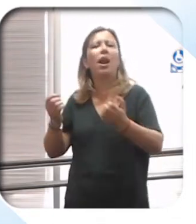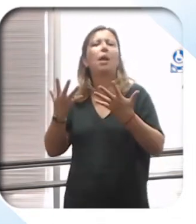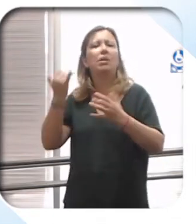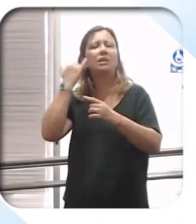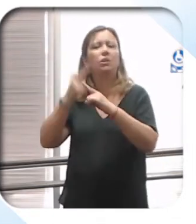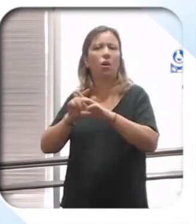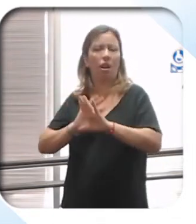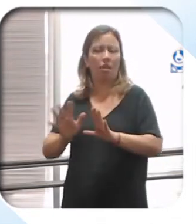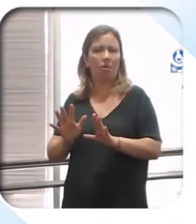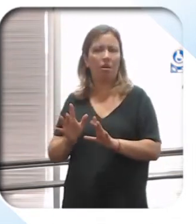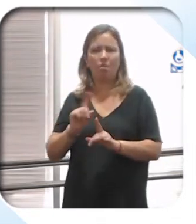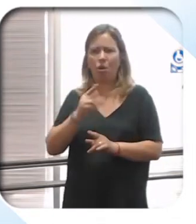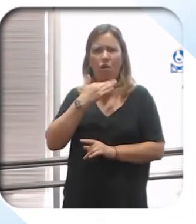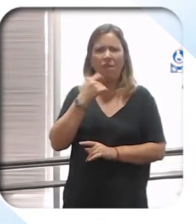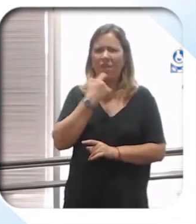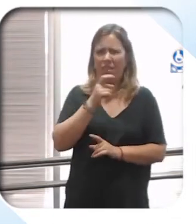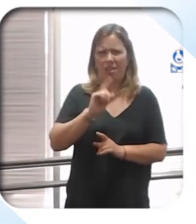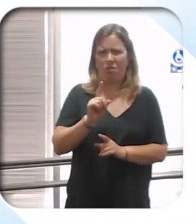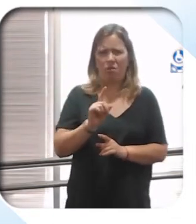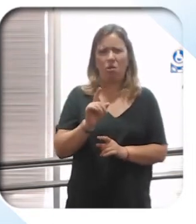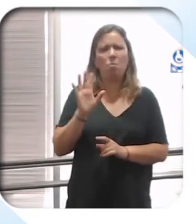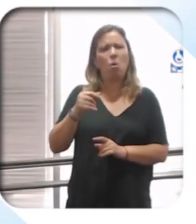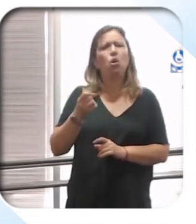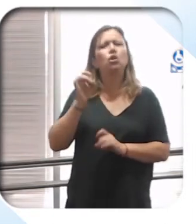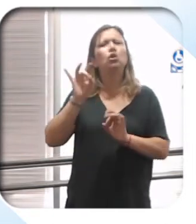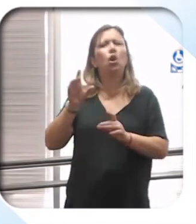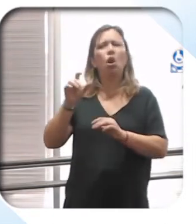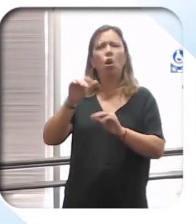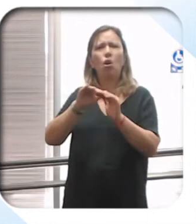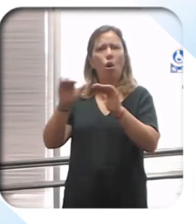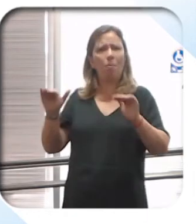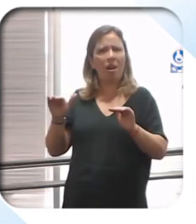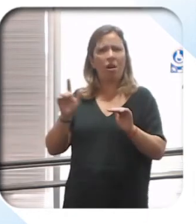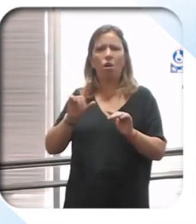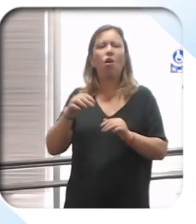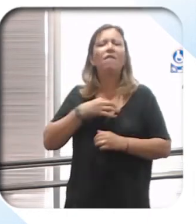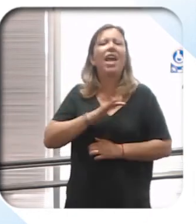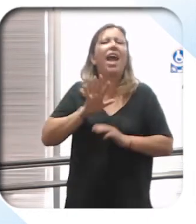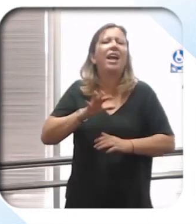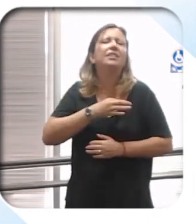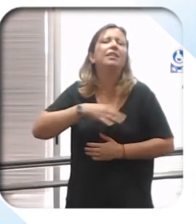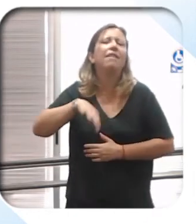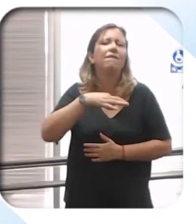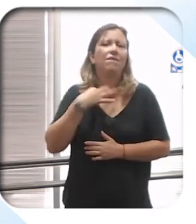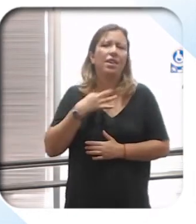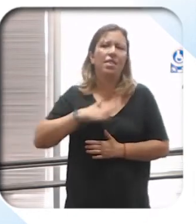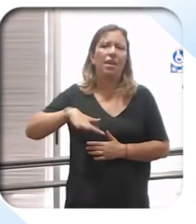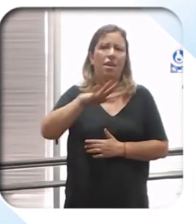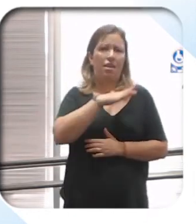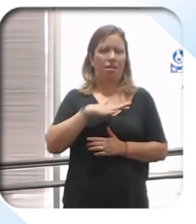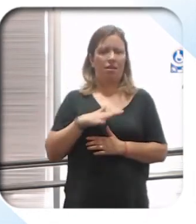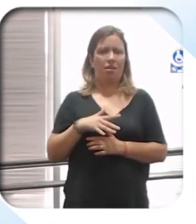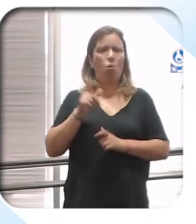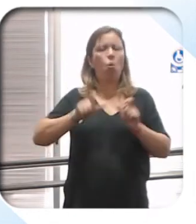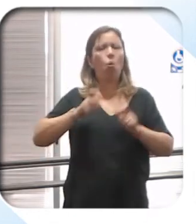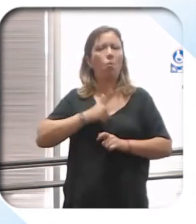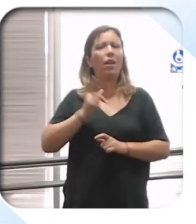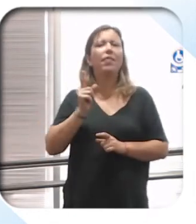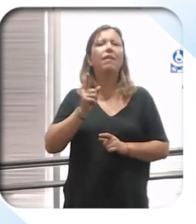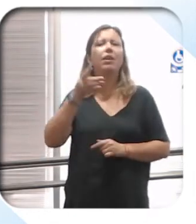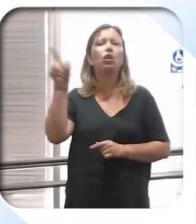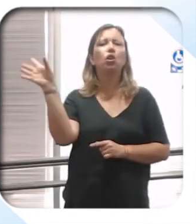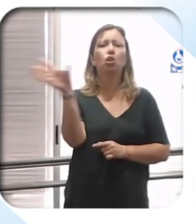podemos entender que no es un privilegio, que sino es parte de la vida y es parte de la dignidad. Y eso es lo que tenemos que entender y lo